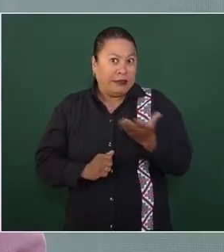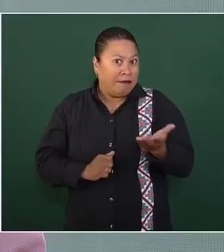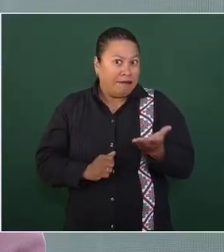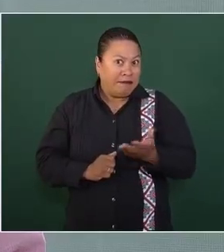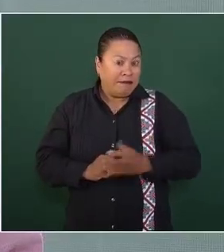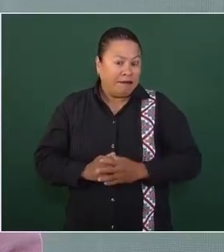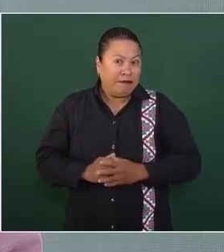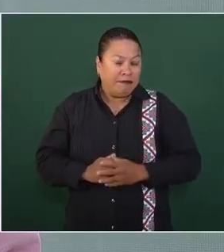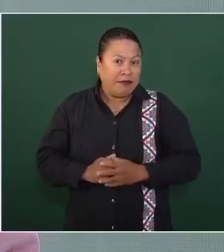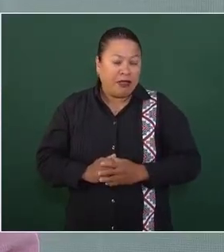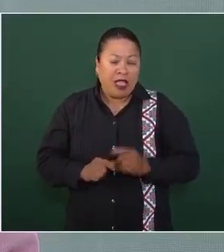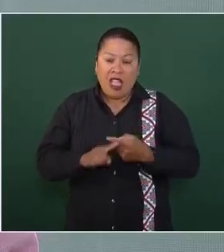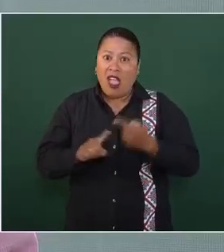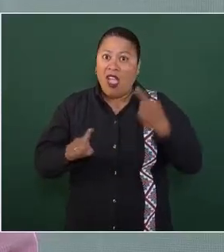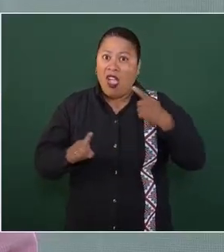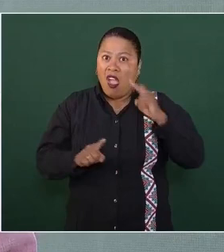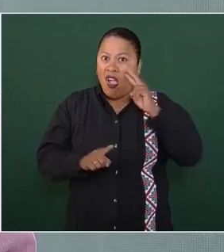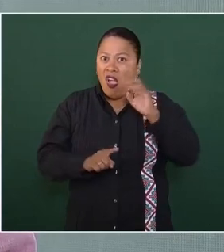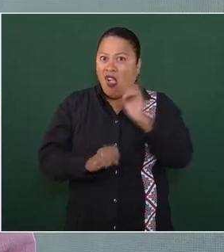se había visto